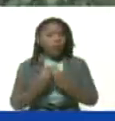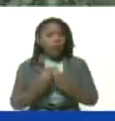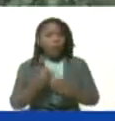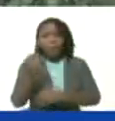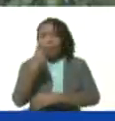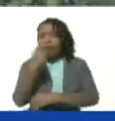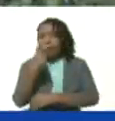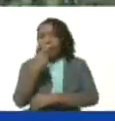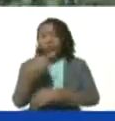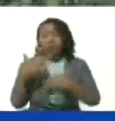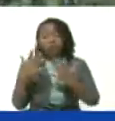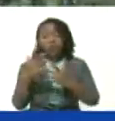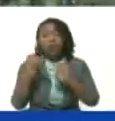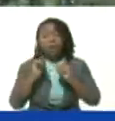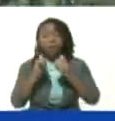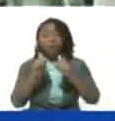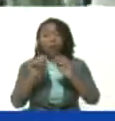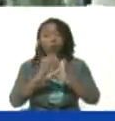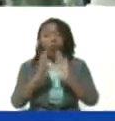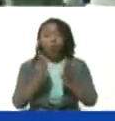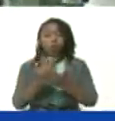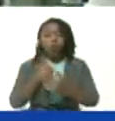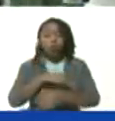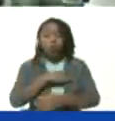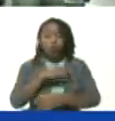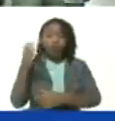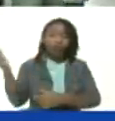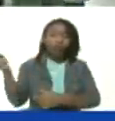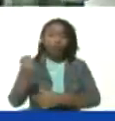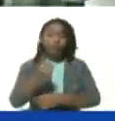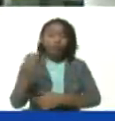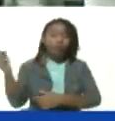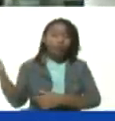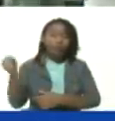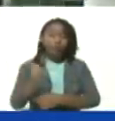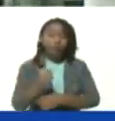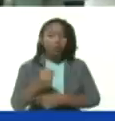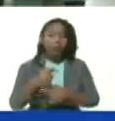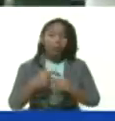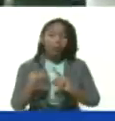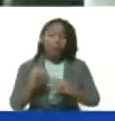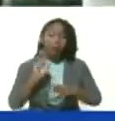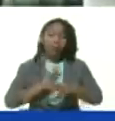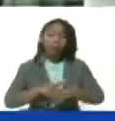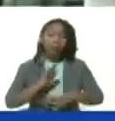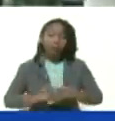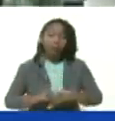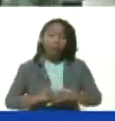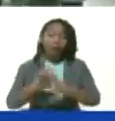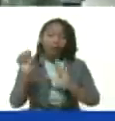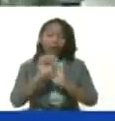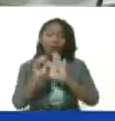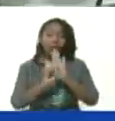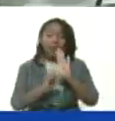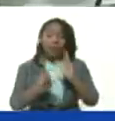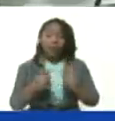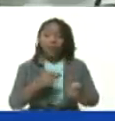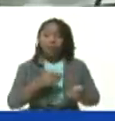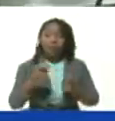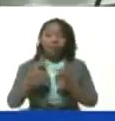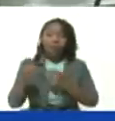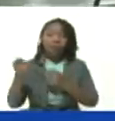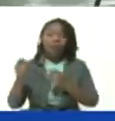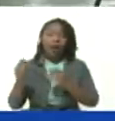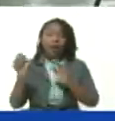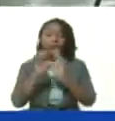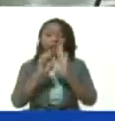medicamentos que están surgiendo en el mundo, nosotros los estamos trayendo, pero hay que pasar de la etapa de importación a